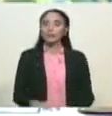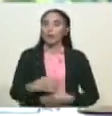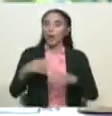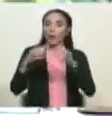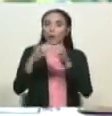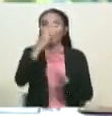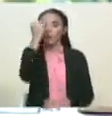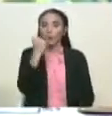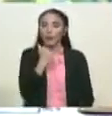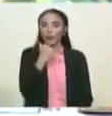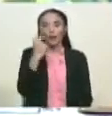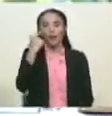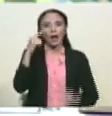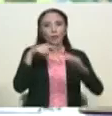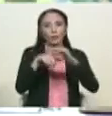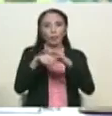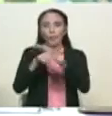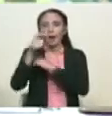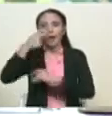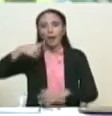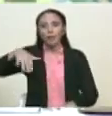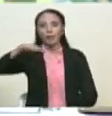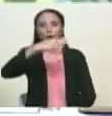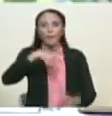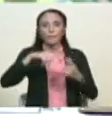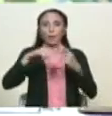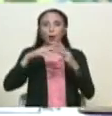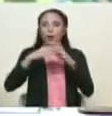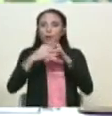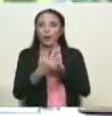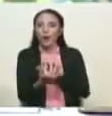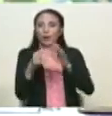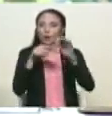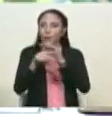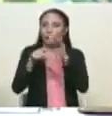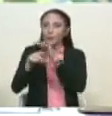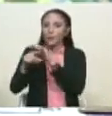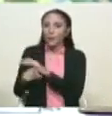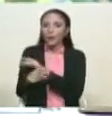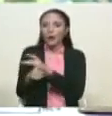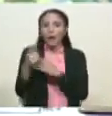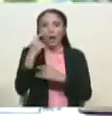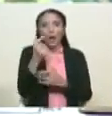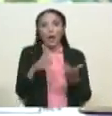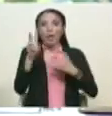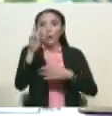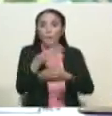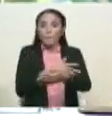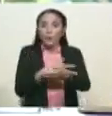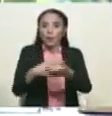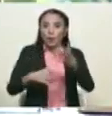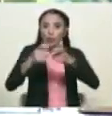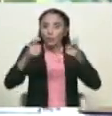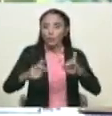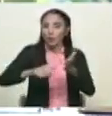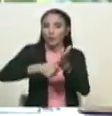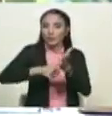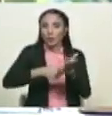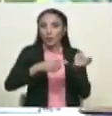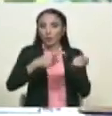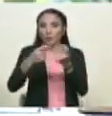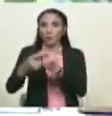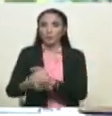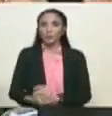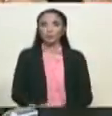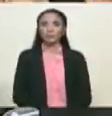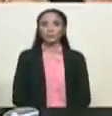estaba naciendo y se fueron a los campos, a los barrios, y lograron cedular 2 millones de compatriotas para entonces, que era